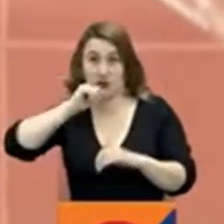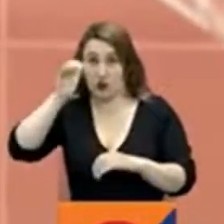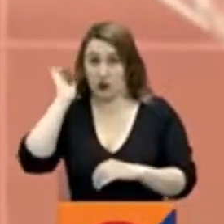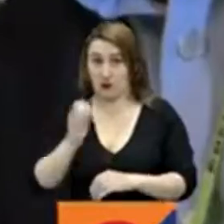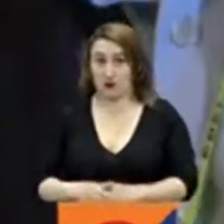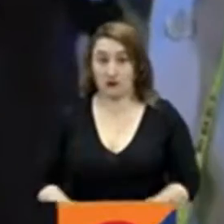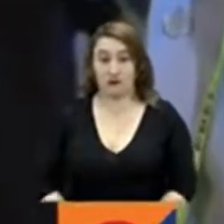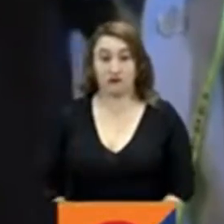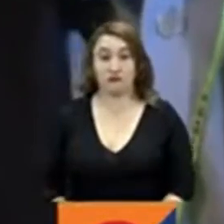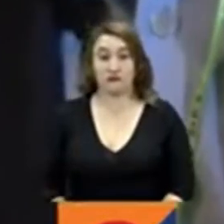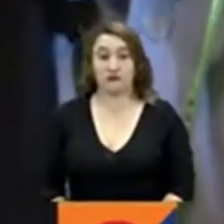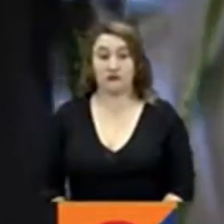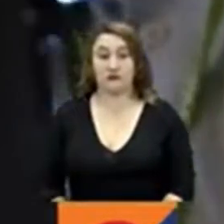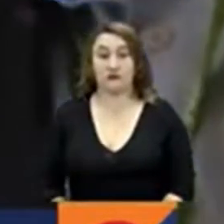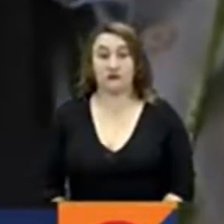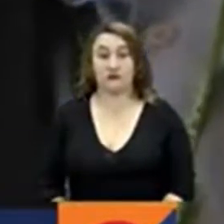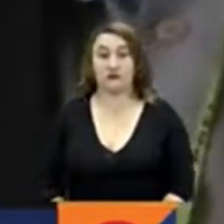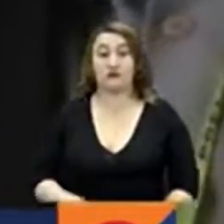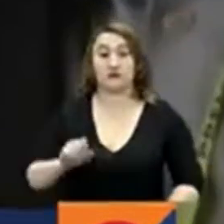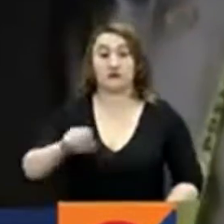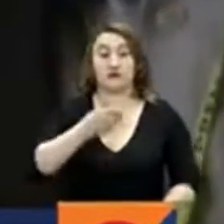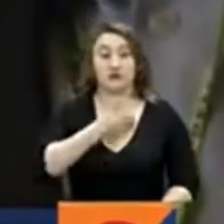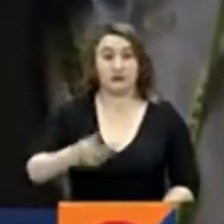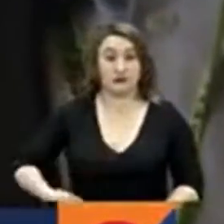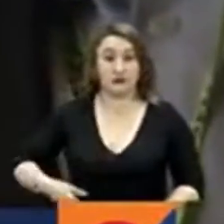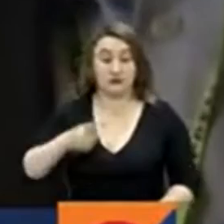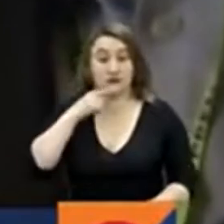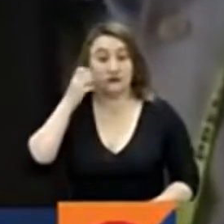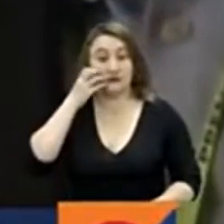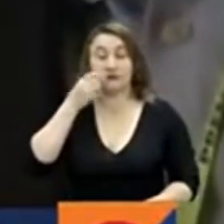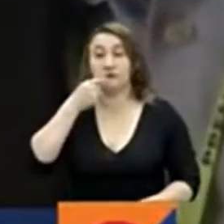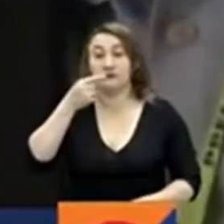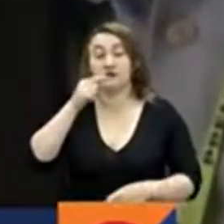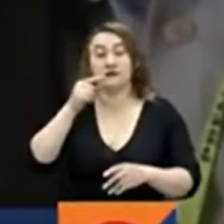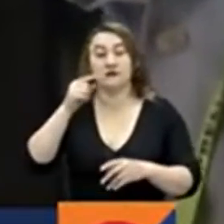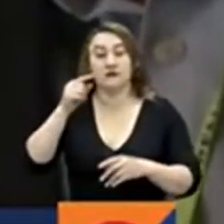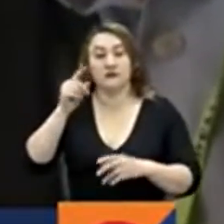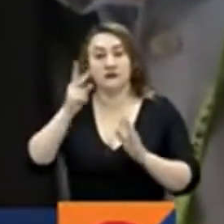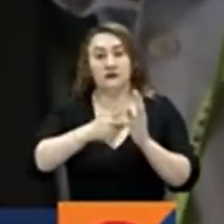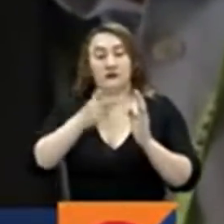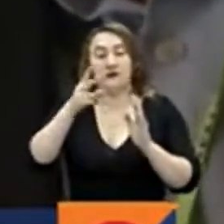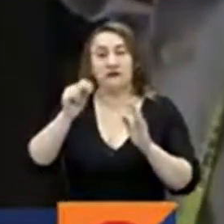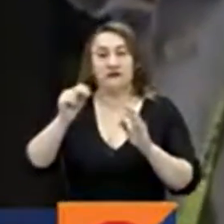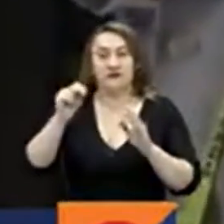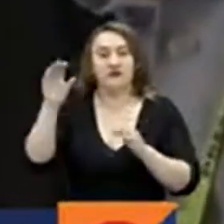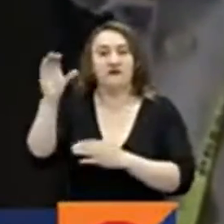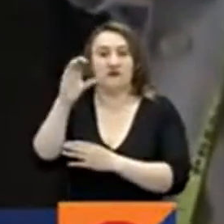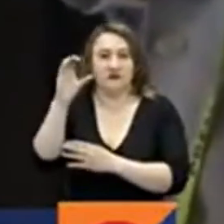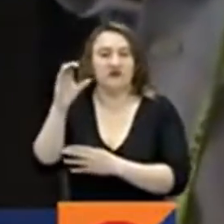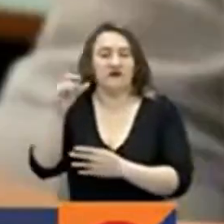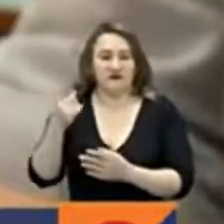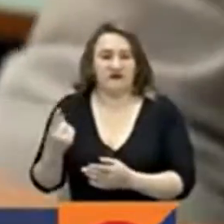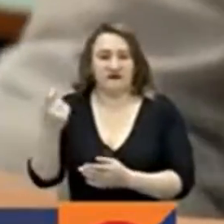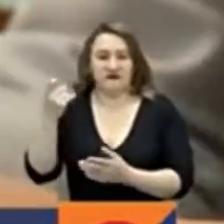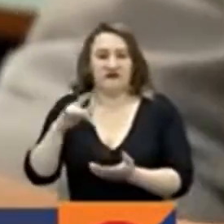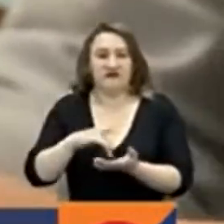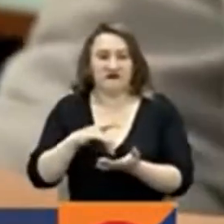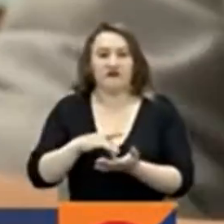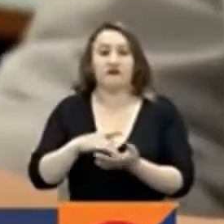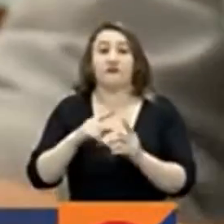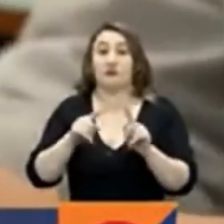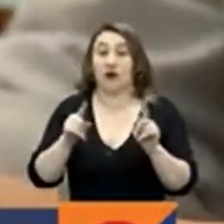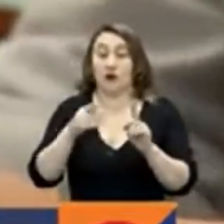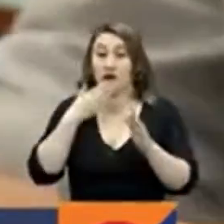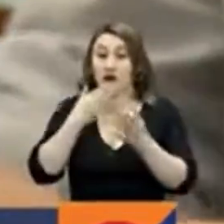países. El primer mandatario afirmó que en el año 2020 por la pandemia Colombia aumentó su déficit y deuda, pero que gracias